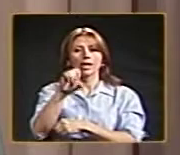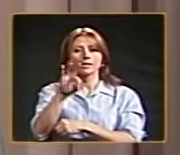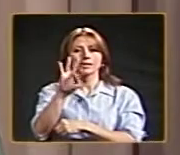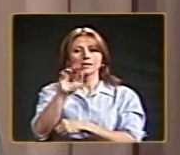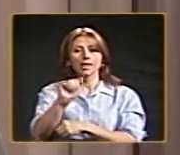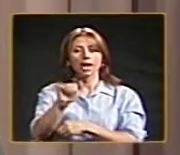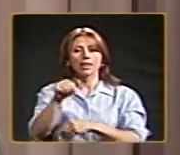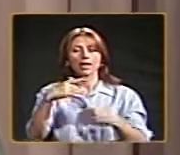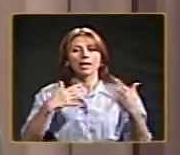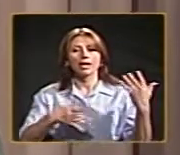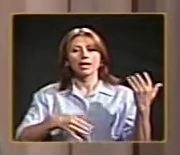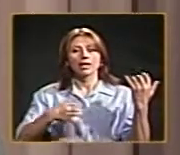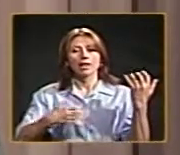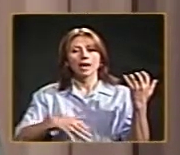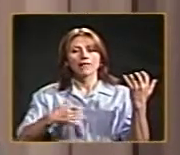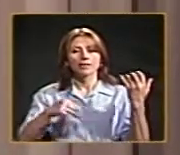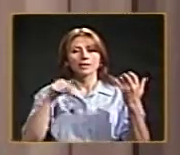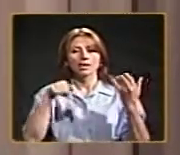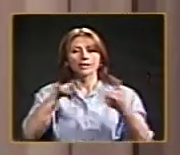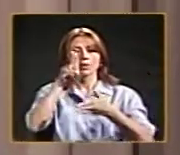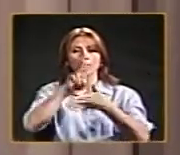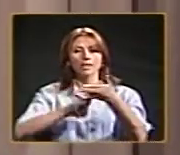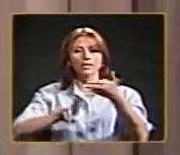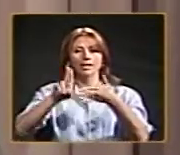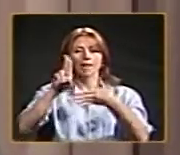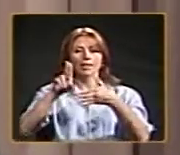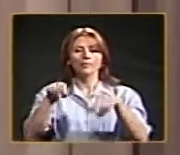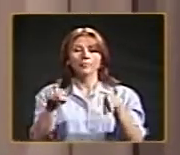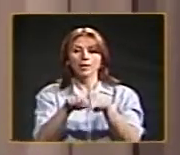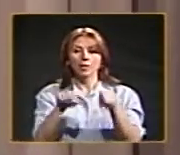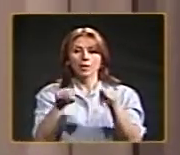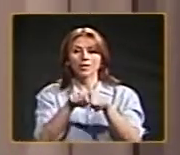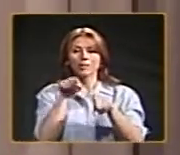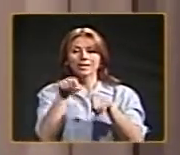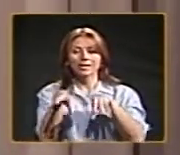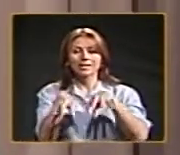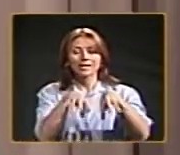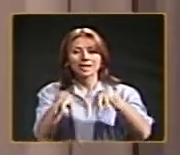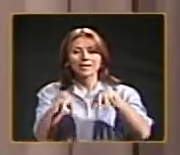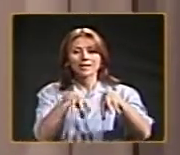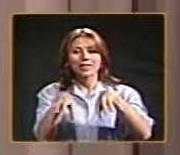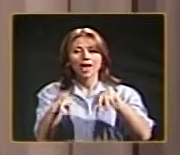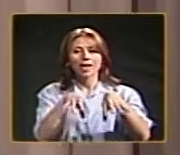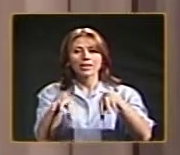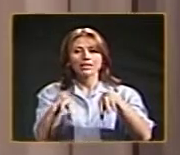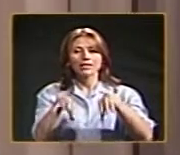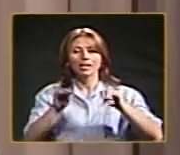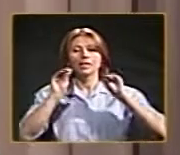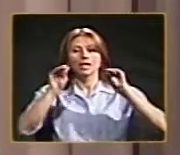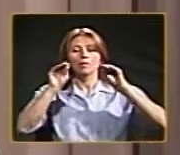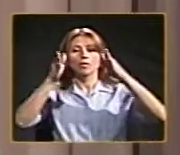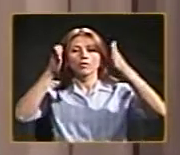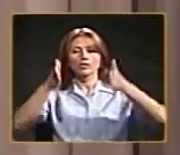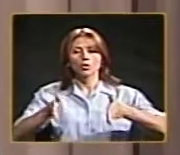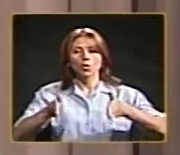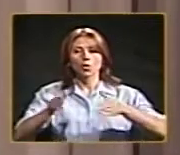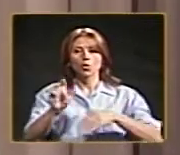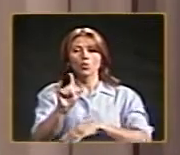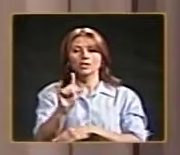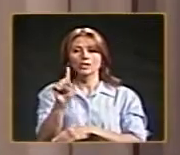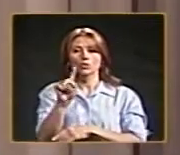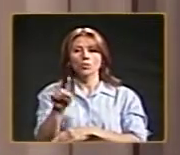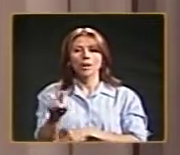Pero además de estas actividades del profesor Luis Zumbado, él es